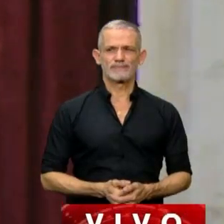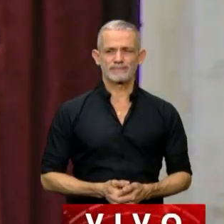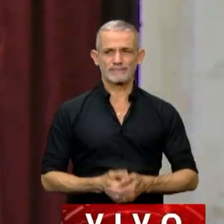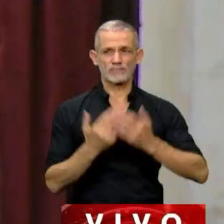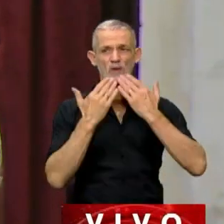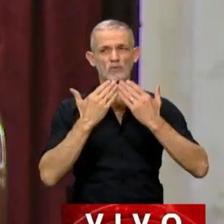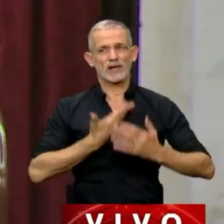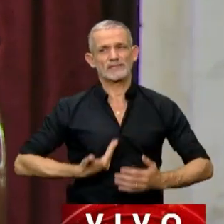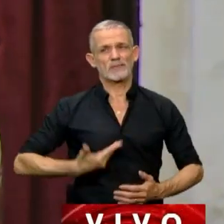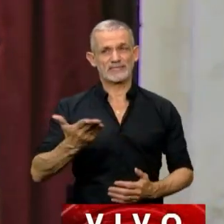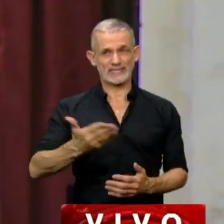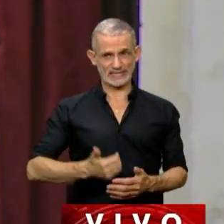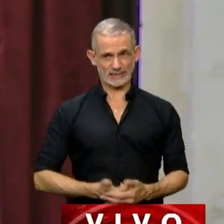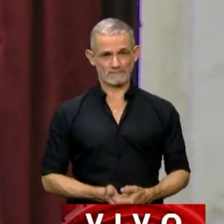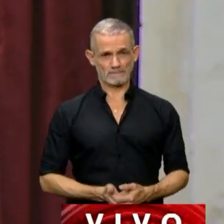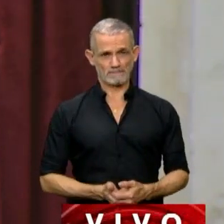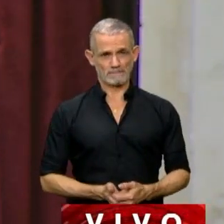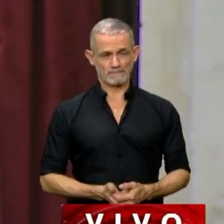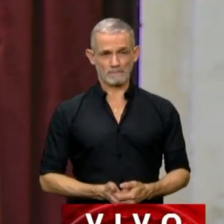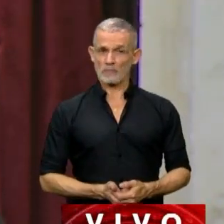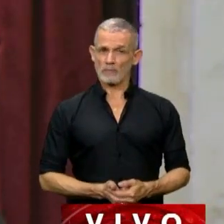Muchas gracias, señora presidenta.